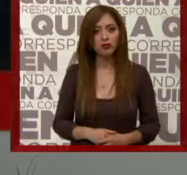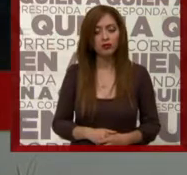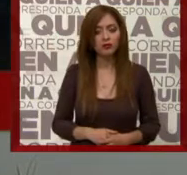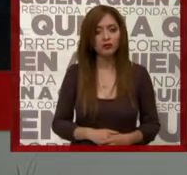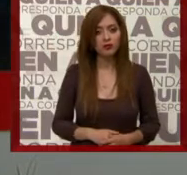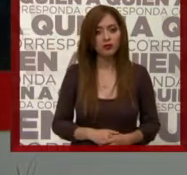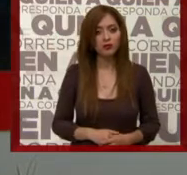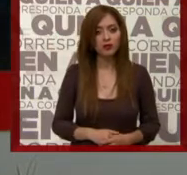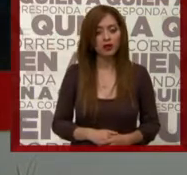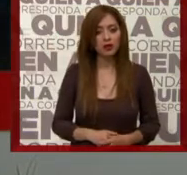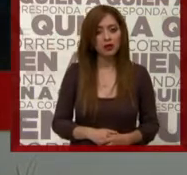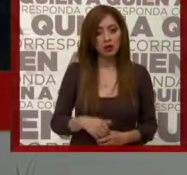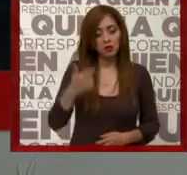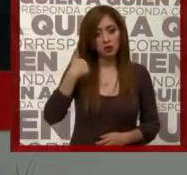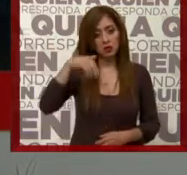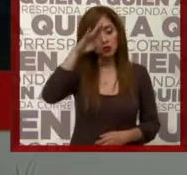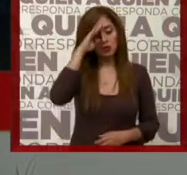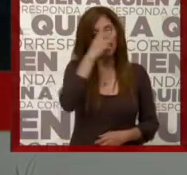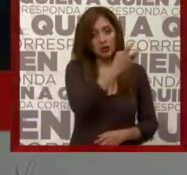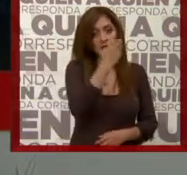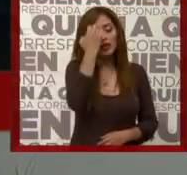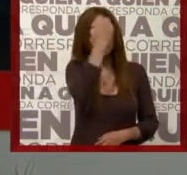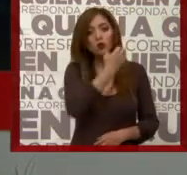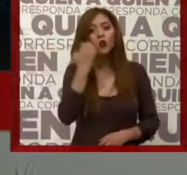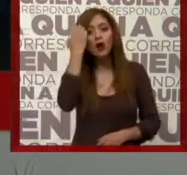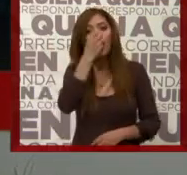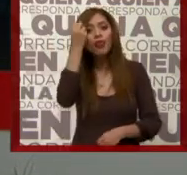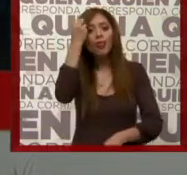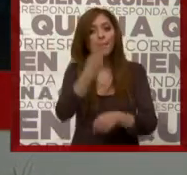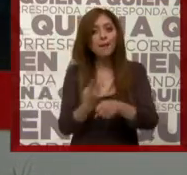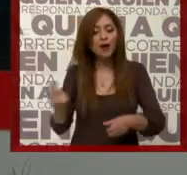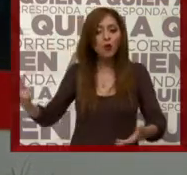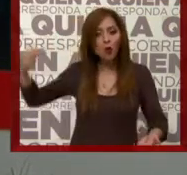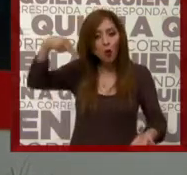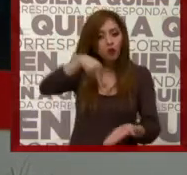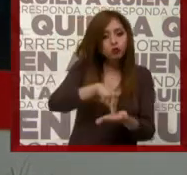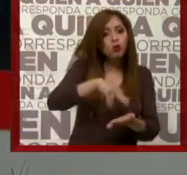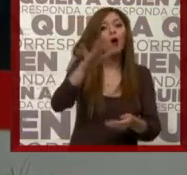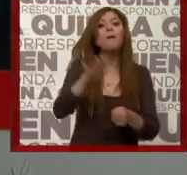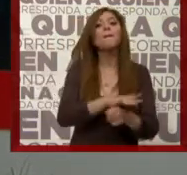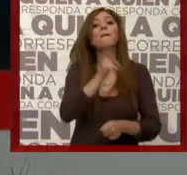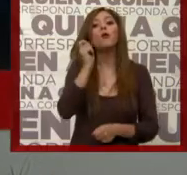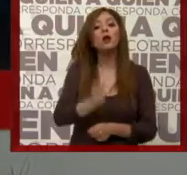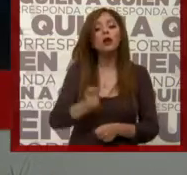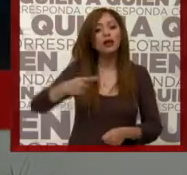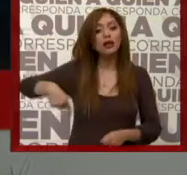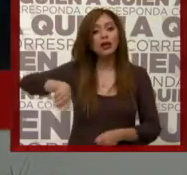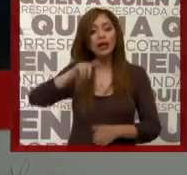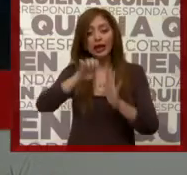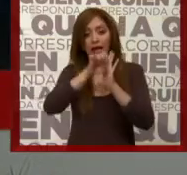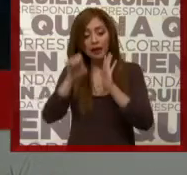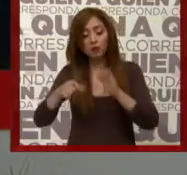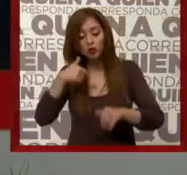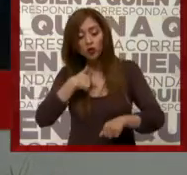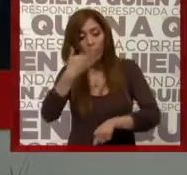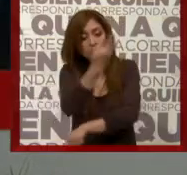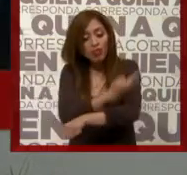Son de las escuelas donde llegan los chavos temprano, ¿no? Porque el que llega tarde le toca la banca rota o no le toca